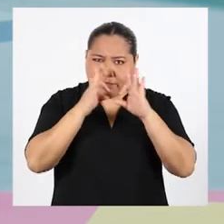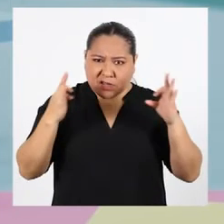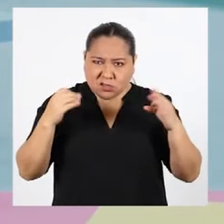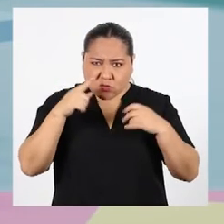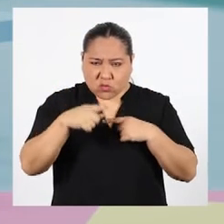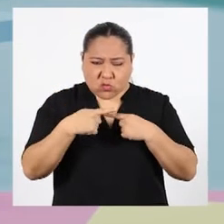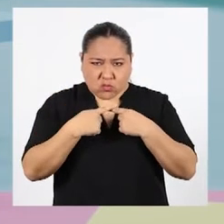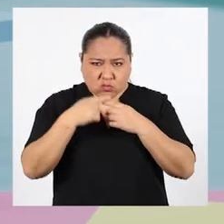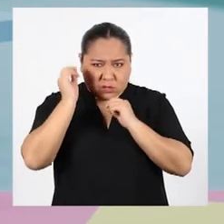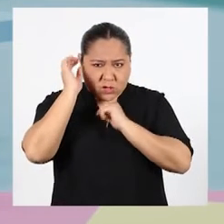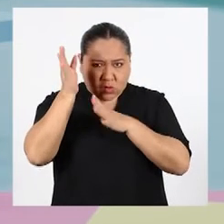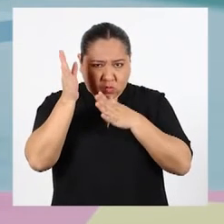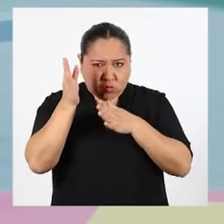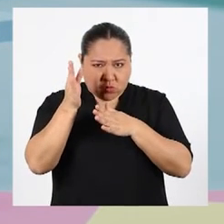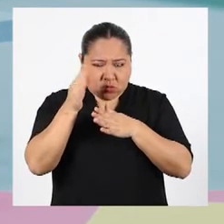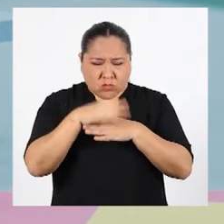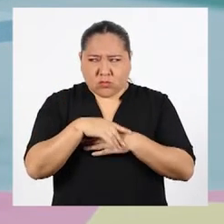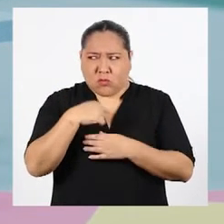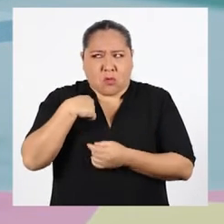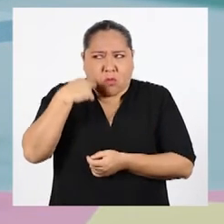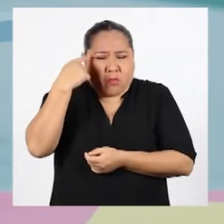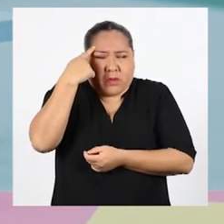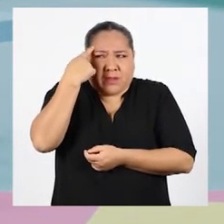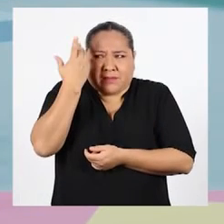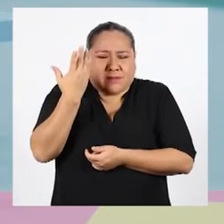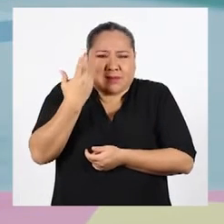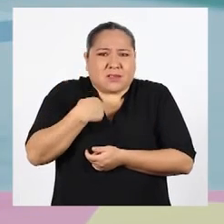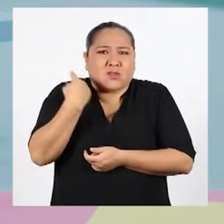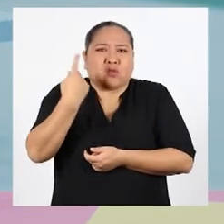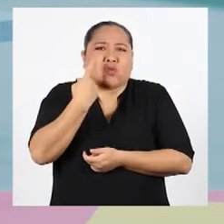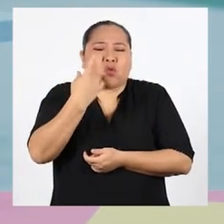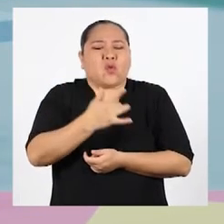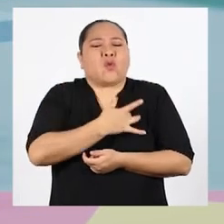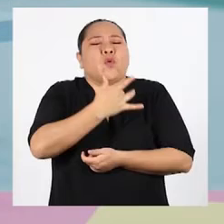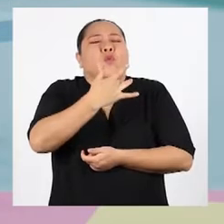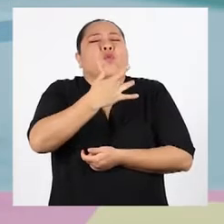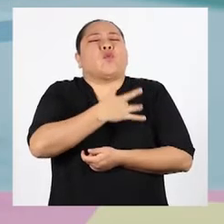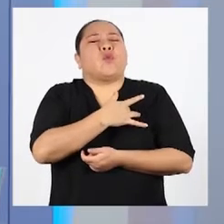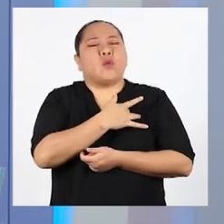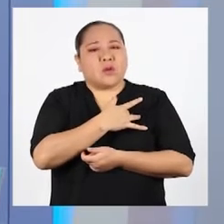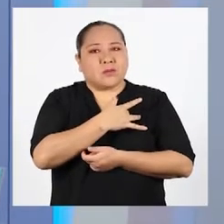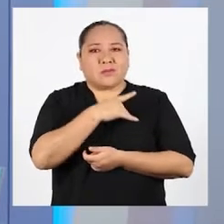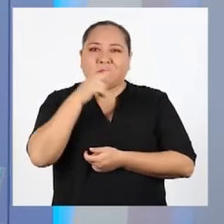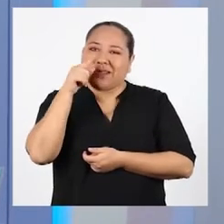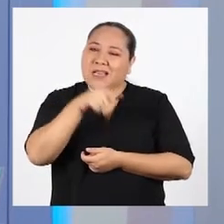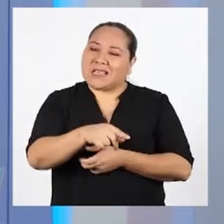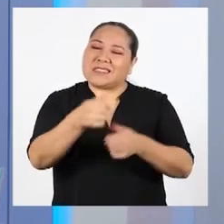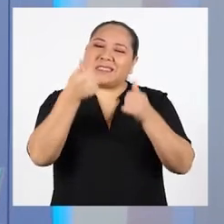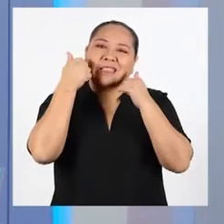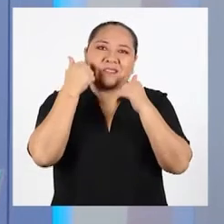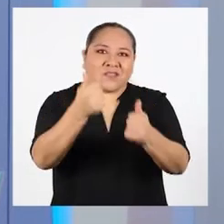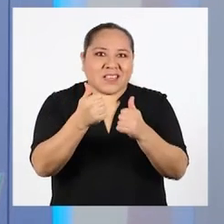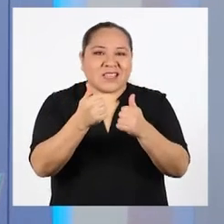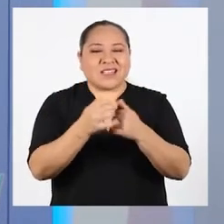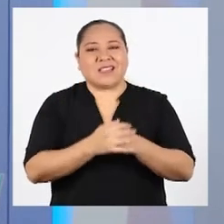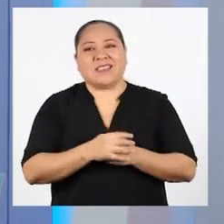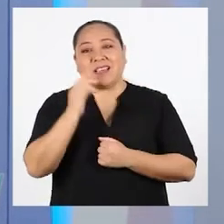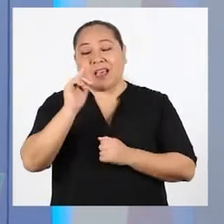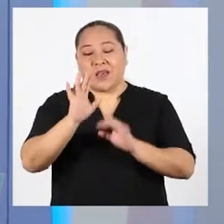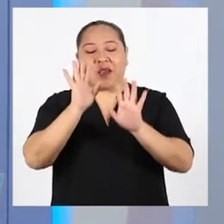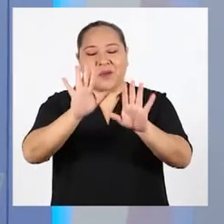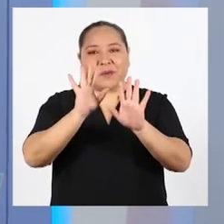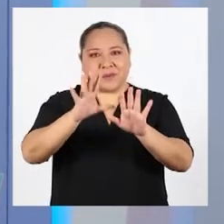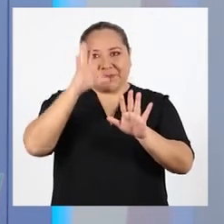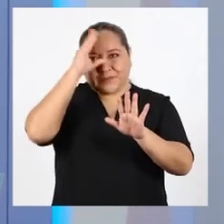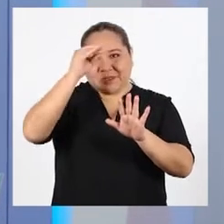para un discurso? Ni la pensé, solo la sentí. ¡Eso está muy bien! A